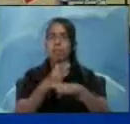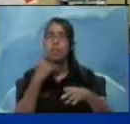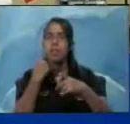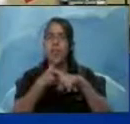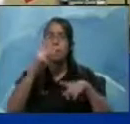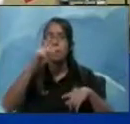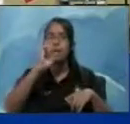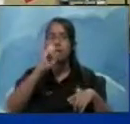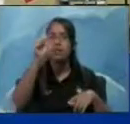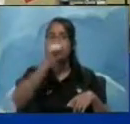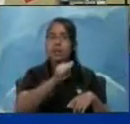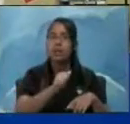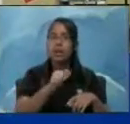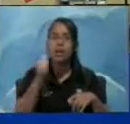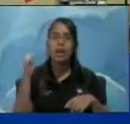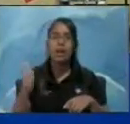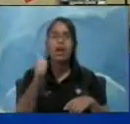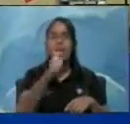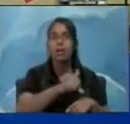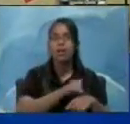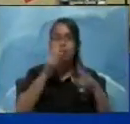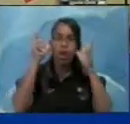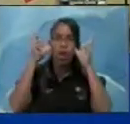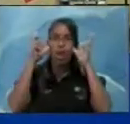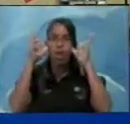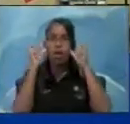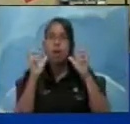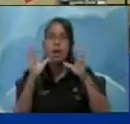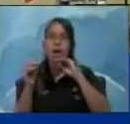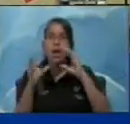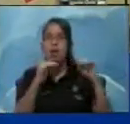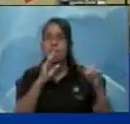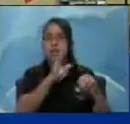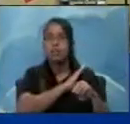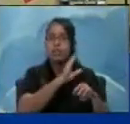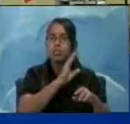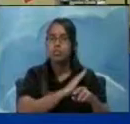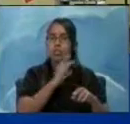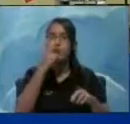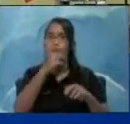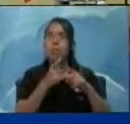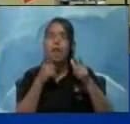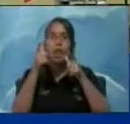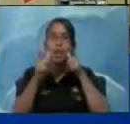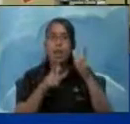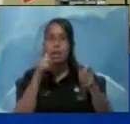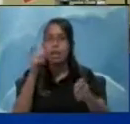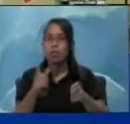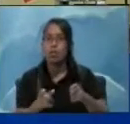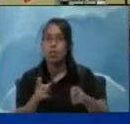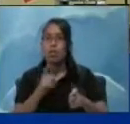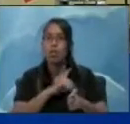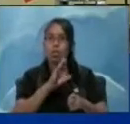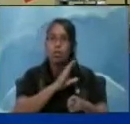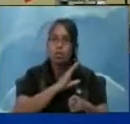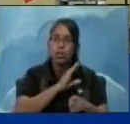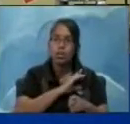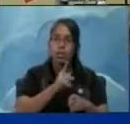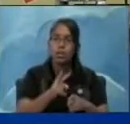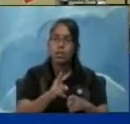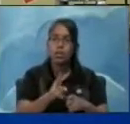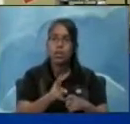Persia cada uno le oía hablar en su propia lengua los griegos oían en